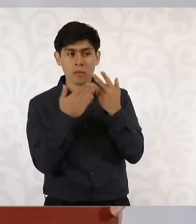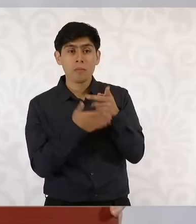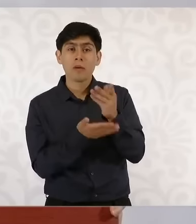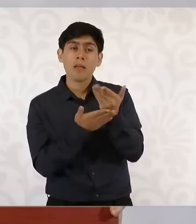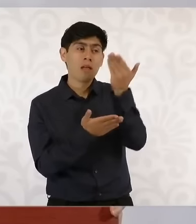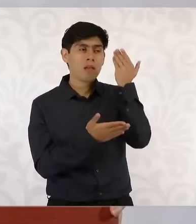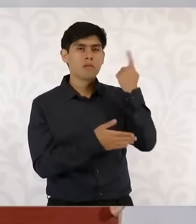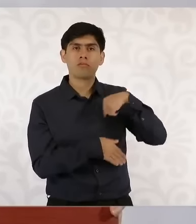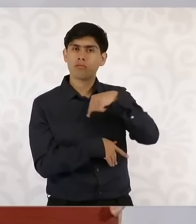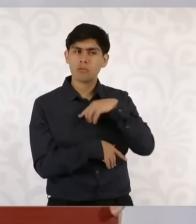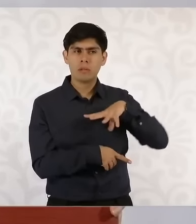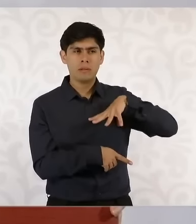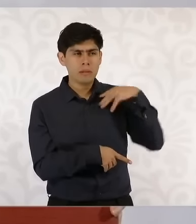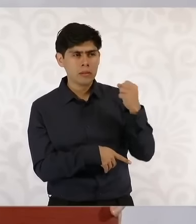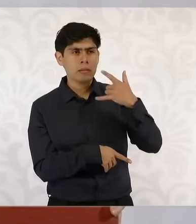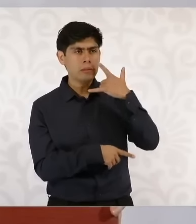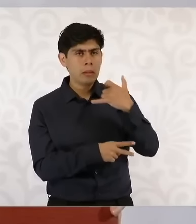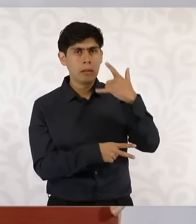Y nunca usamos la violencia.